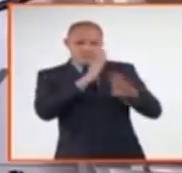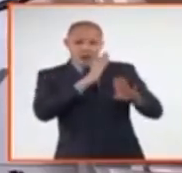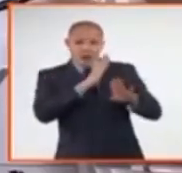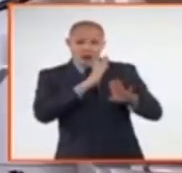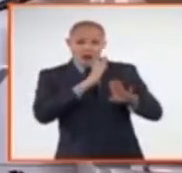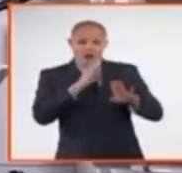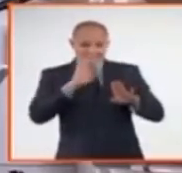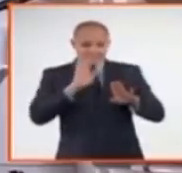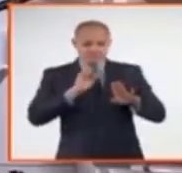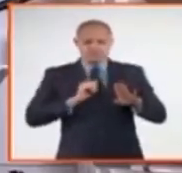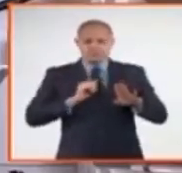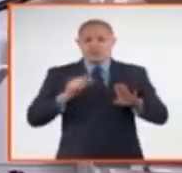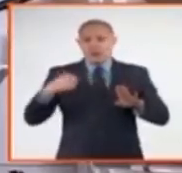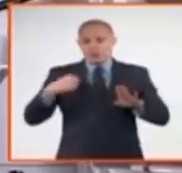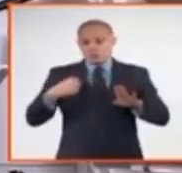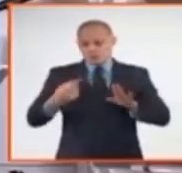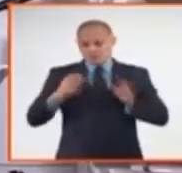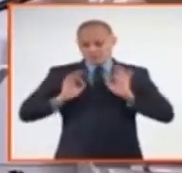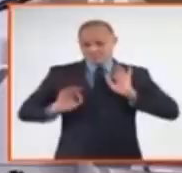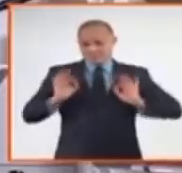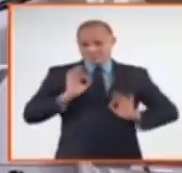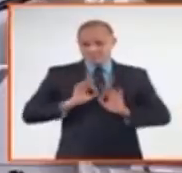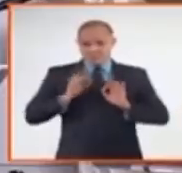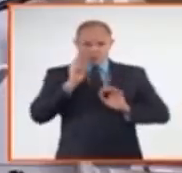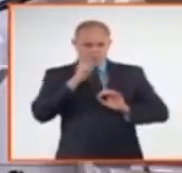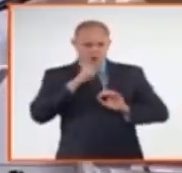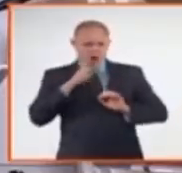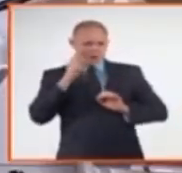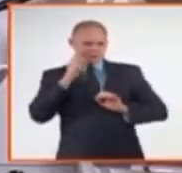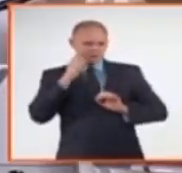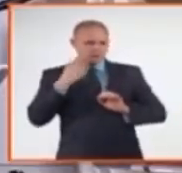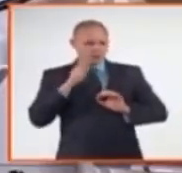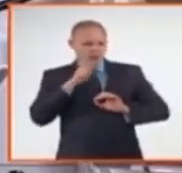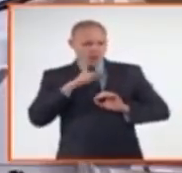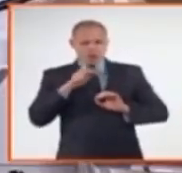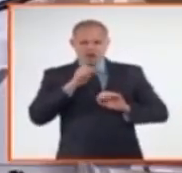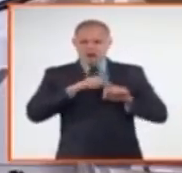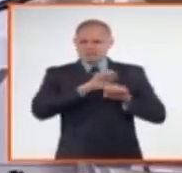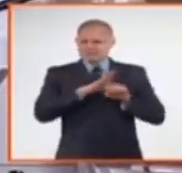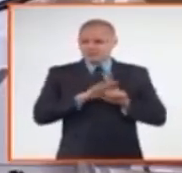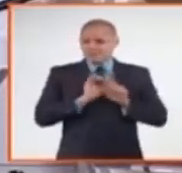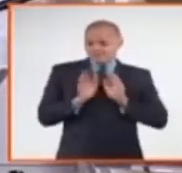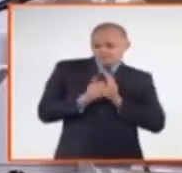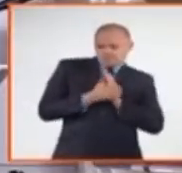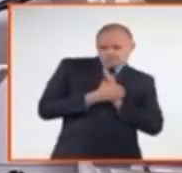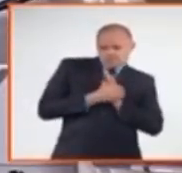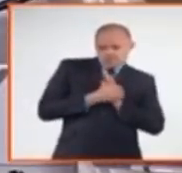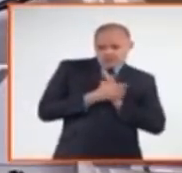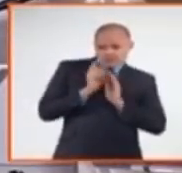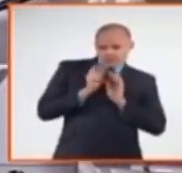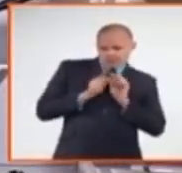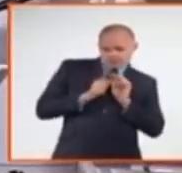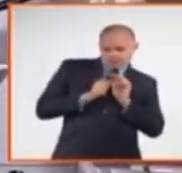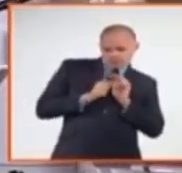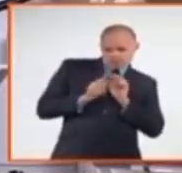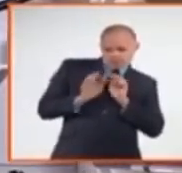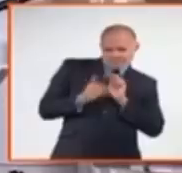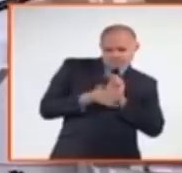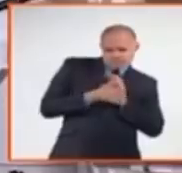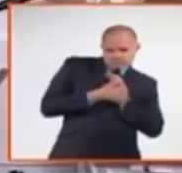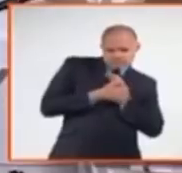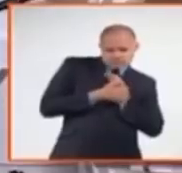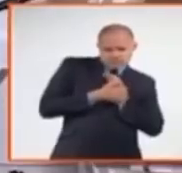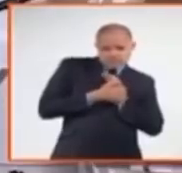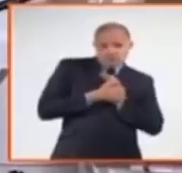eso se está estudiando eso ocurre en otros tipos de virus incluso en este saco 2 pero en estas cepas está hay alguna